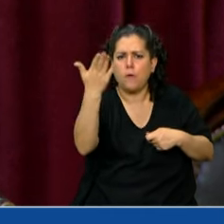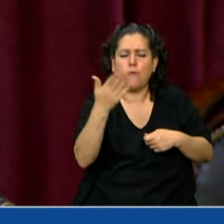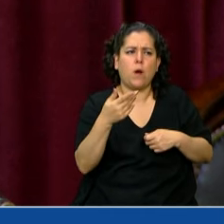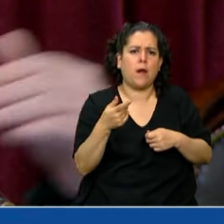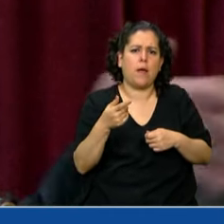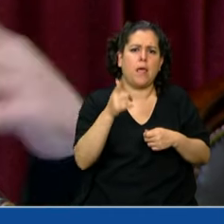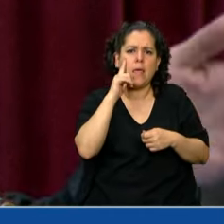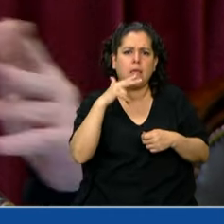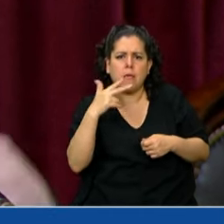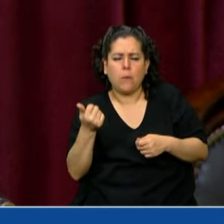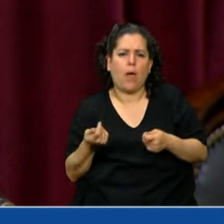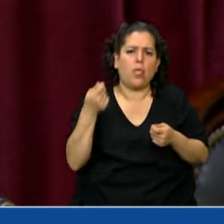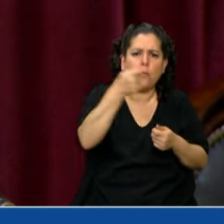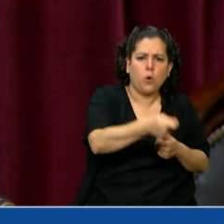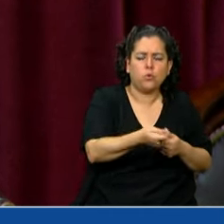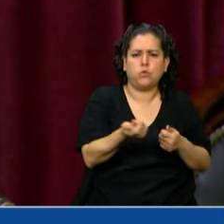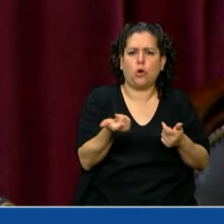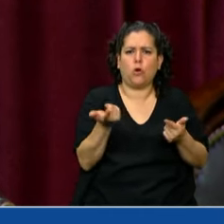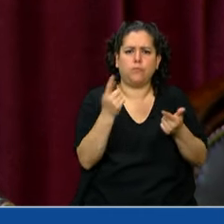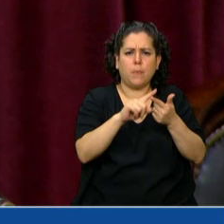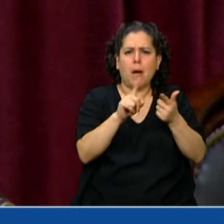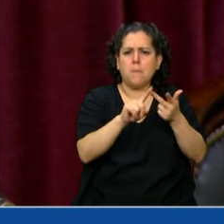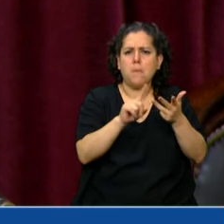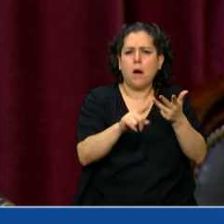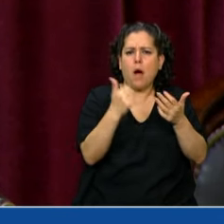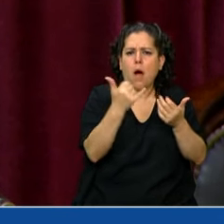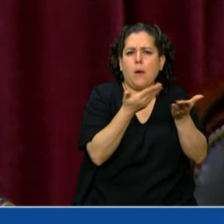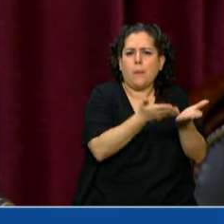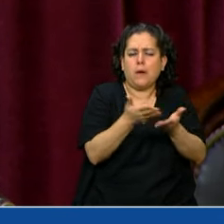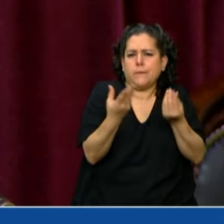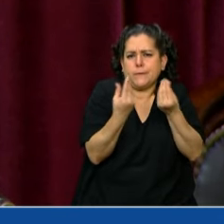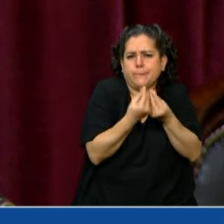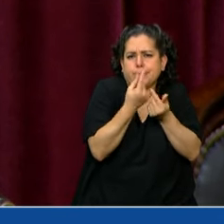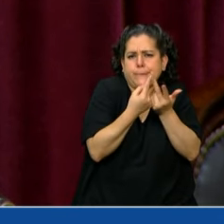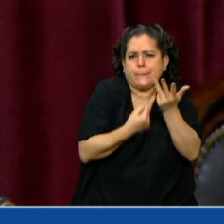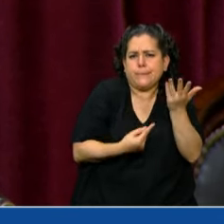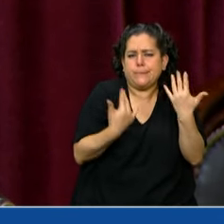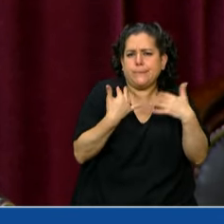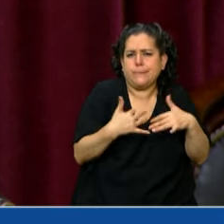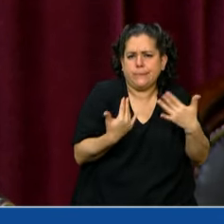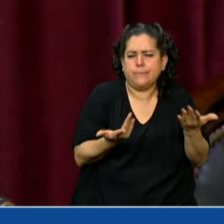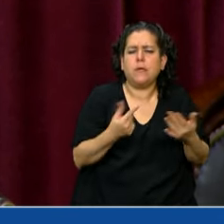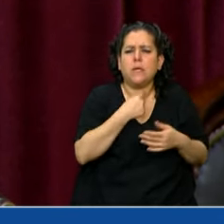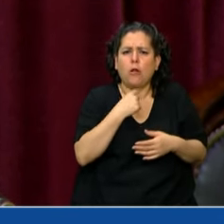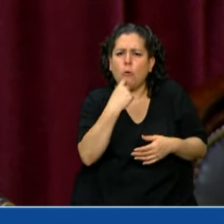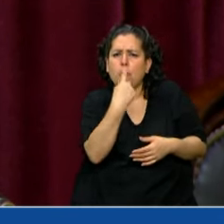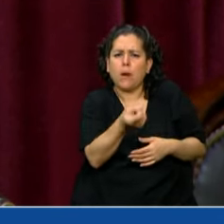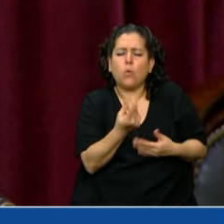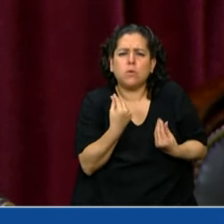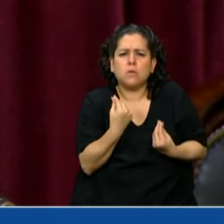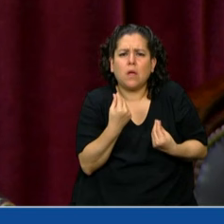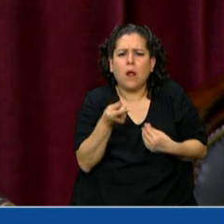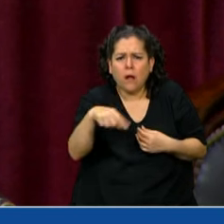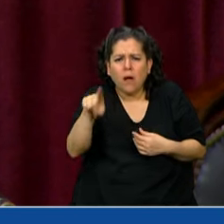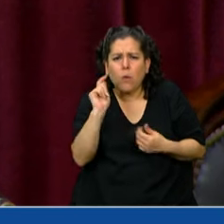IVA entre muchas otras entre muchos otros beneficios Quiero preguntarle cuánto más le van a